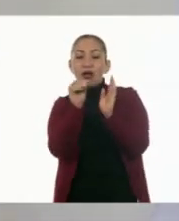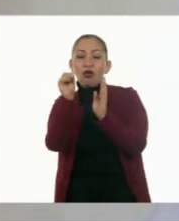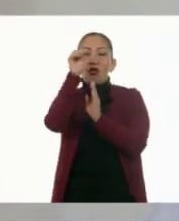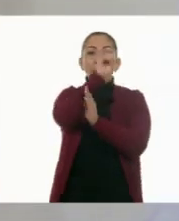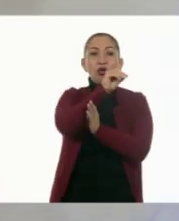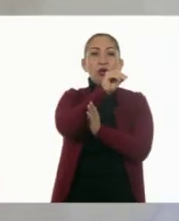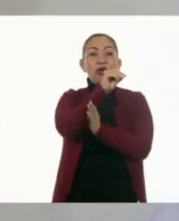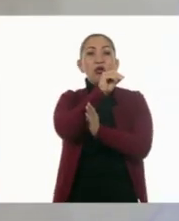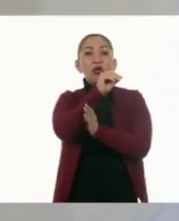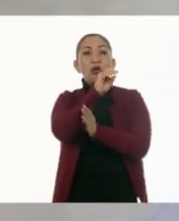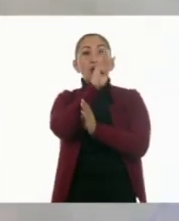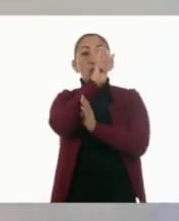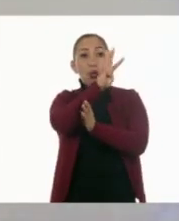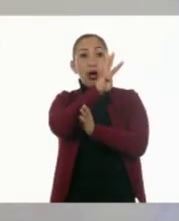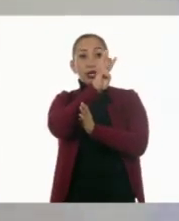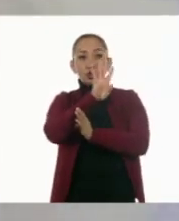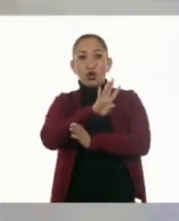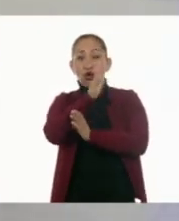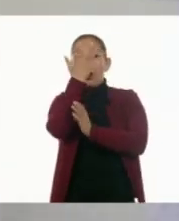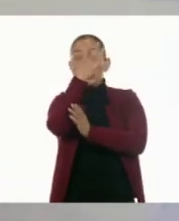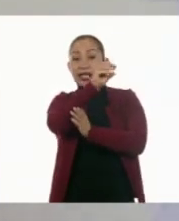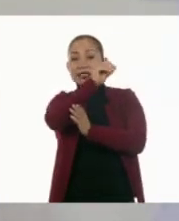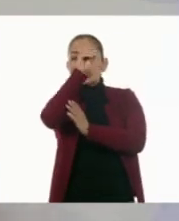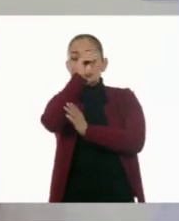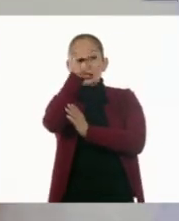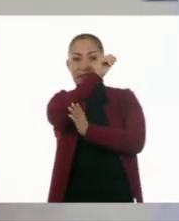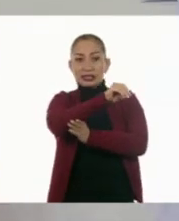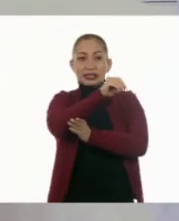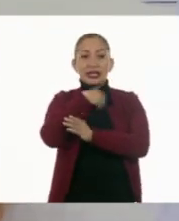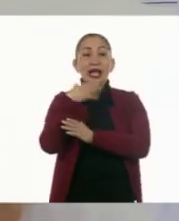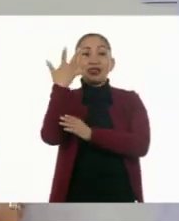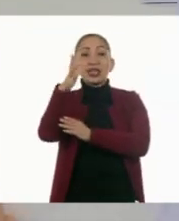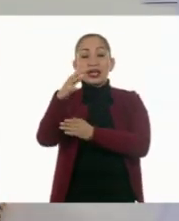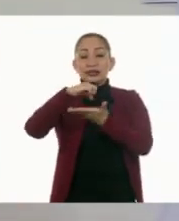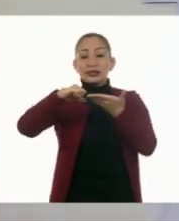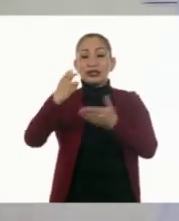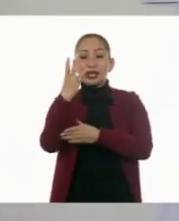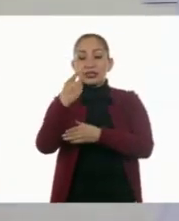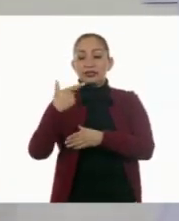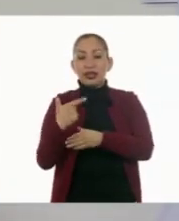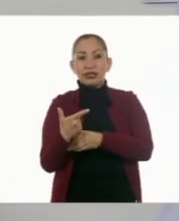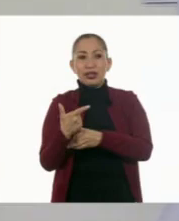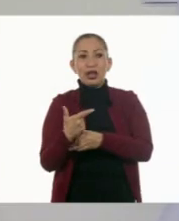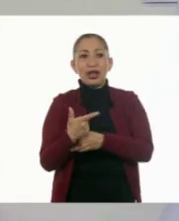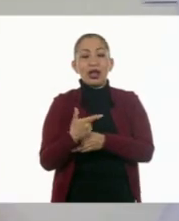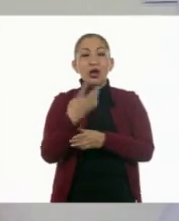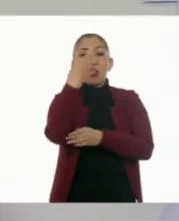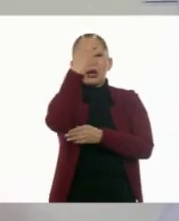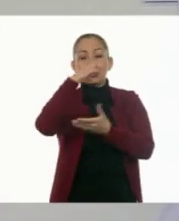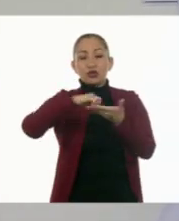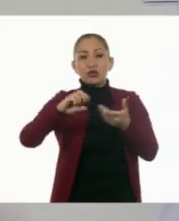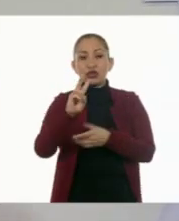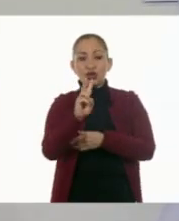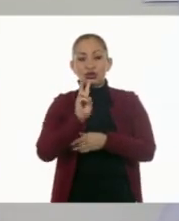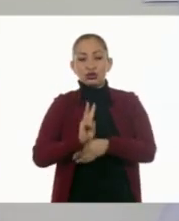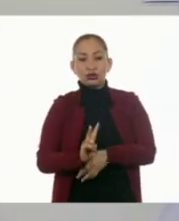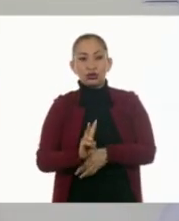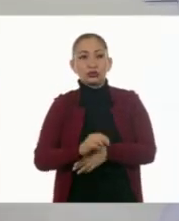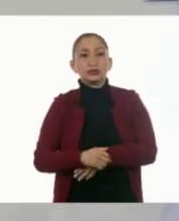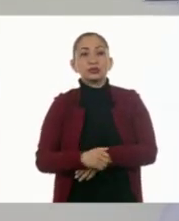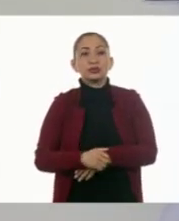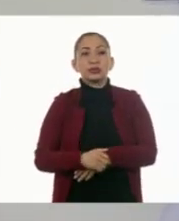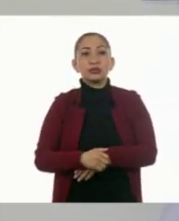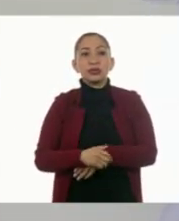4. Este quedan 4, este es 10. 10. 10 menos 3. 7. 7. 4 menos 2. 2. 2.